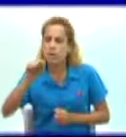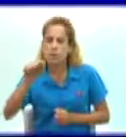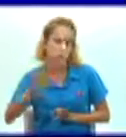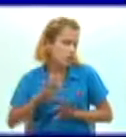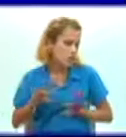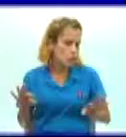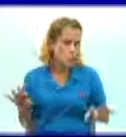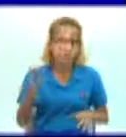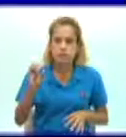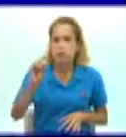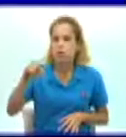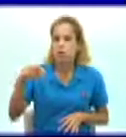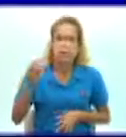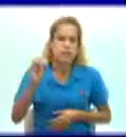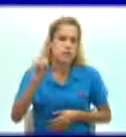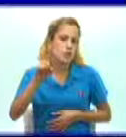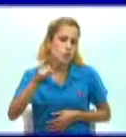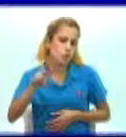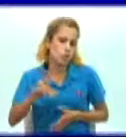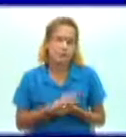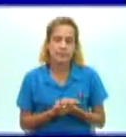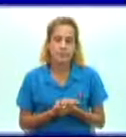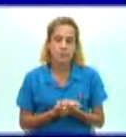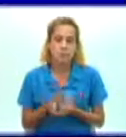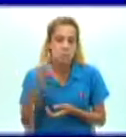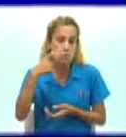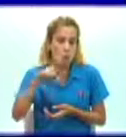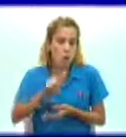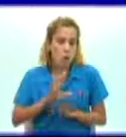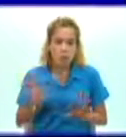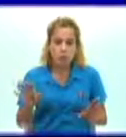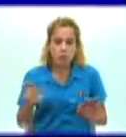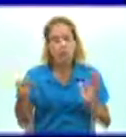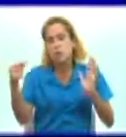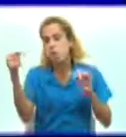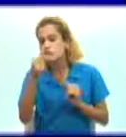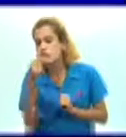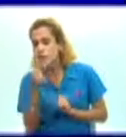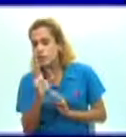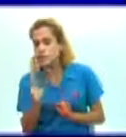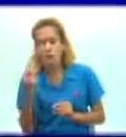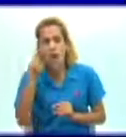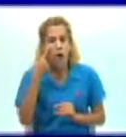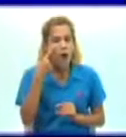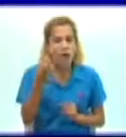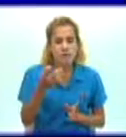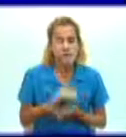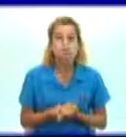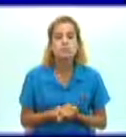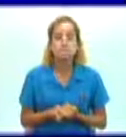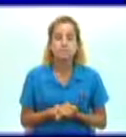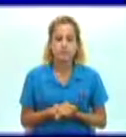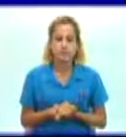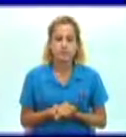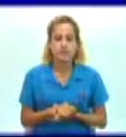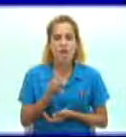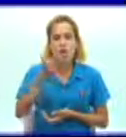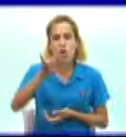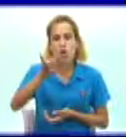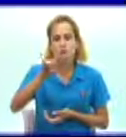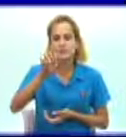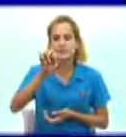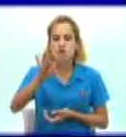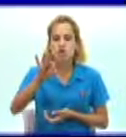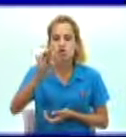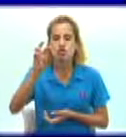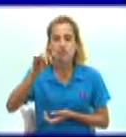12 milésimas. Y por último, realizamos la sustracción que habíamos visto que nos daba 98 milésimas. Es decir,